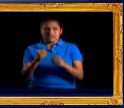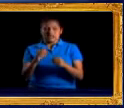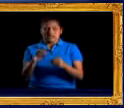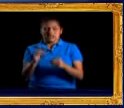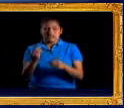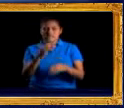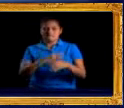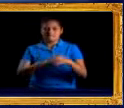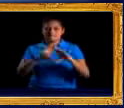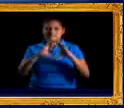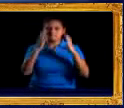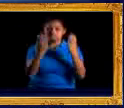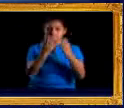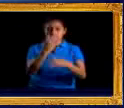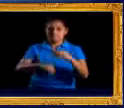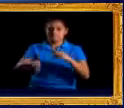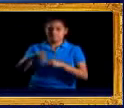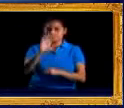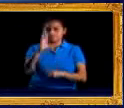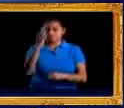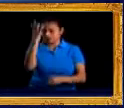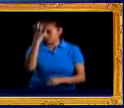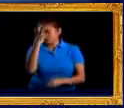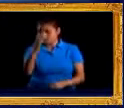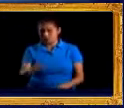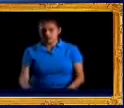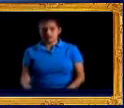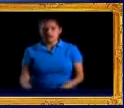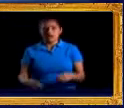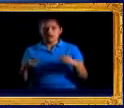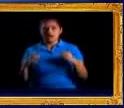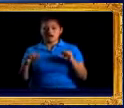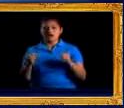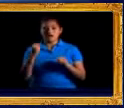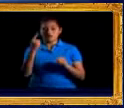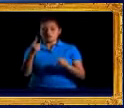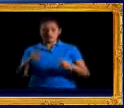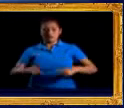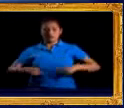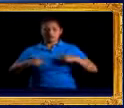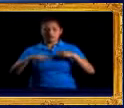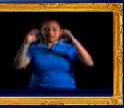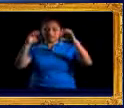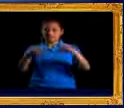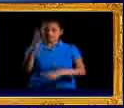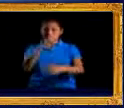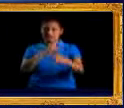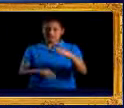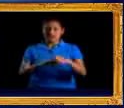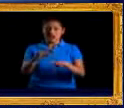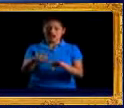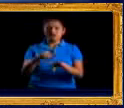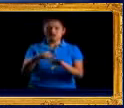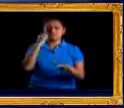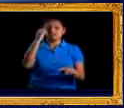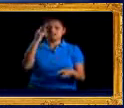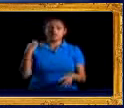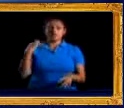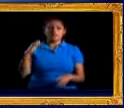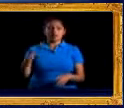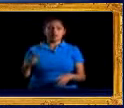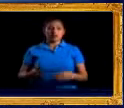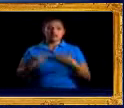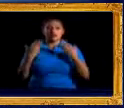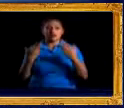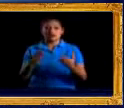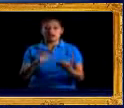y va a haber un avivamiento de arrepentimiento. La gente va a venir a los pies del Señor para llenarla con la gloria. La presencia de